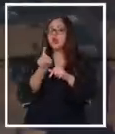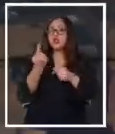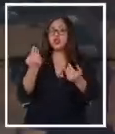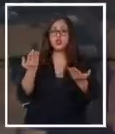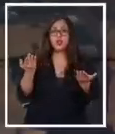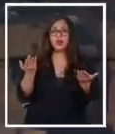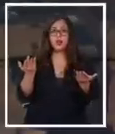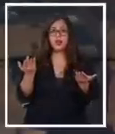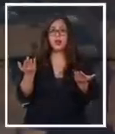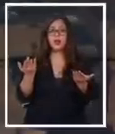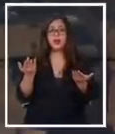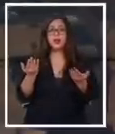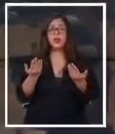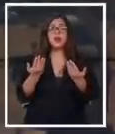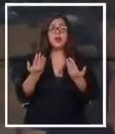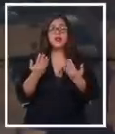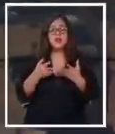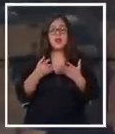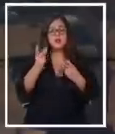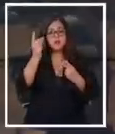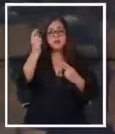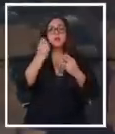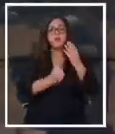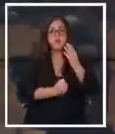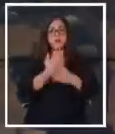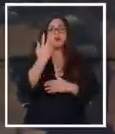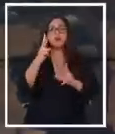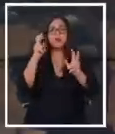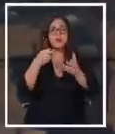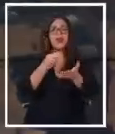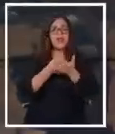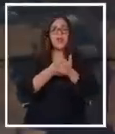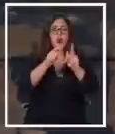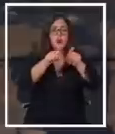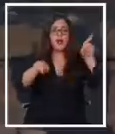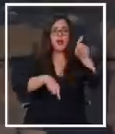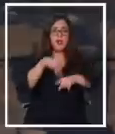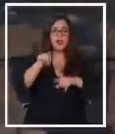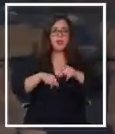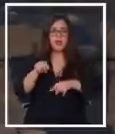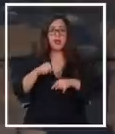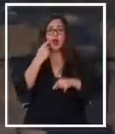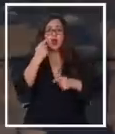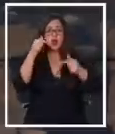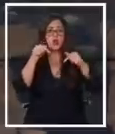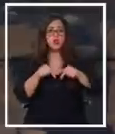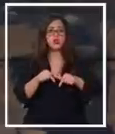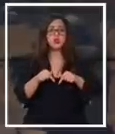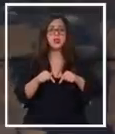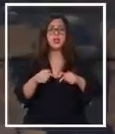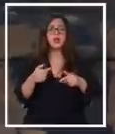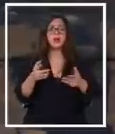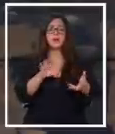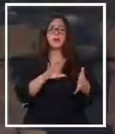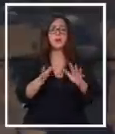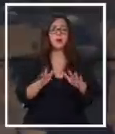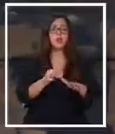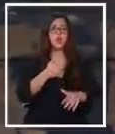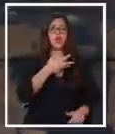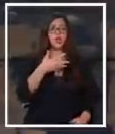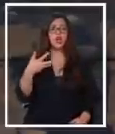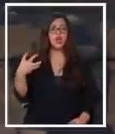antes una nueva lógica de la compra de tierra tú sabes que hoy día tenemos cerca de